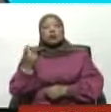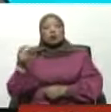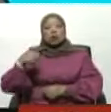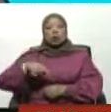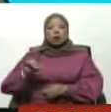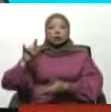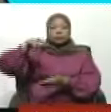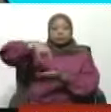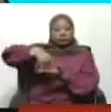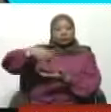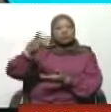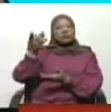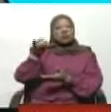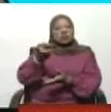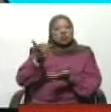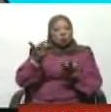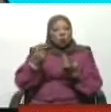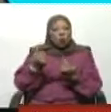Carabobo?